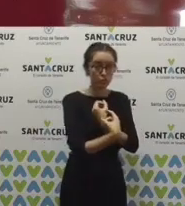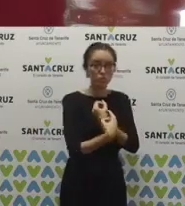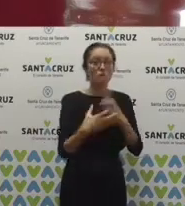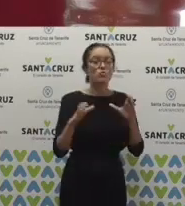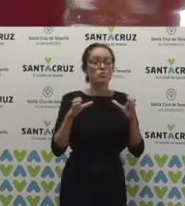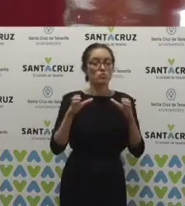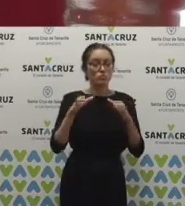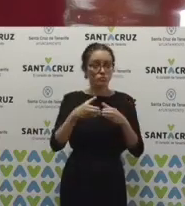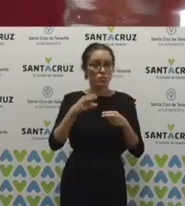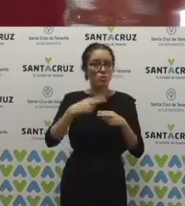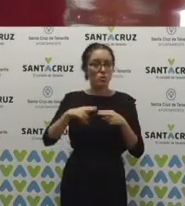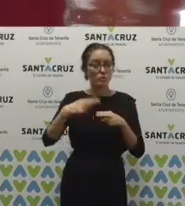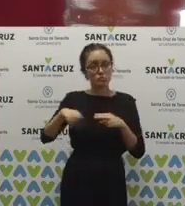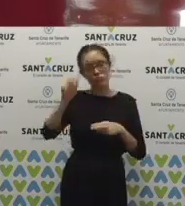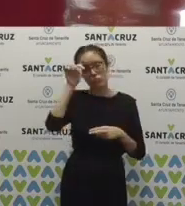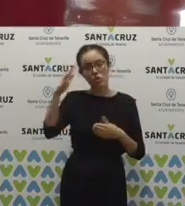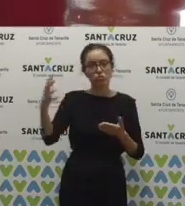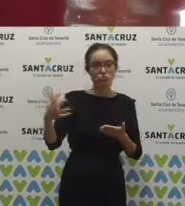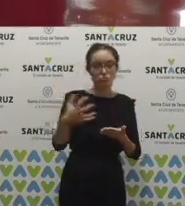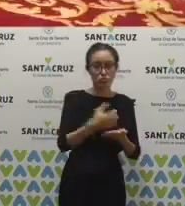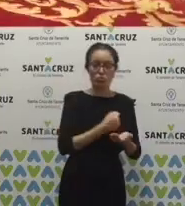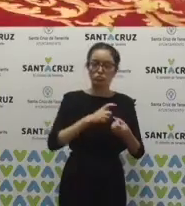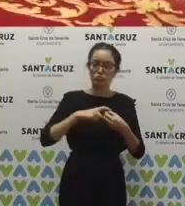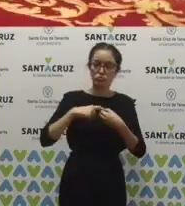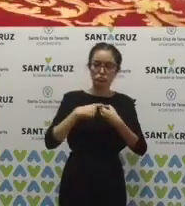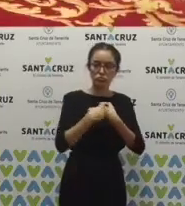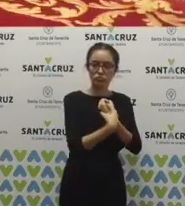con la participación de todos los grupos municipales